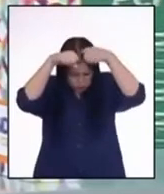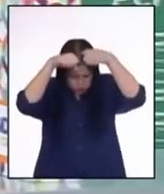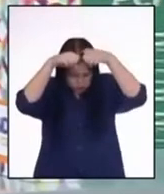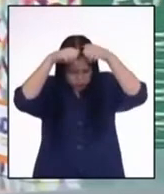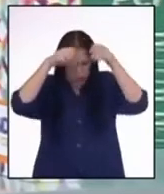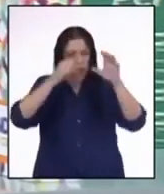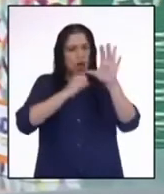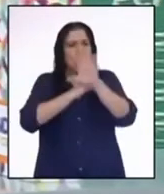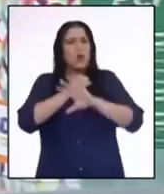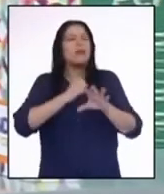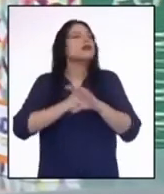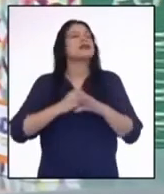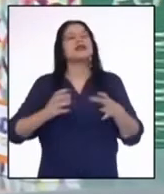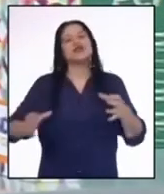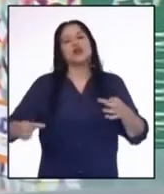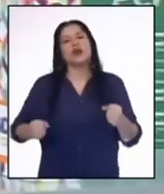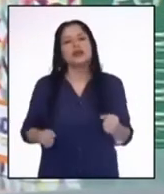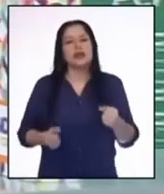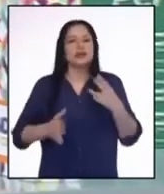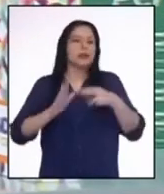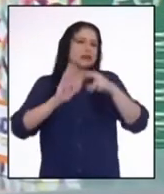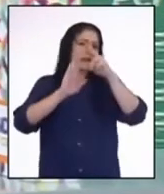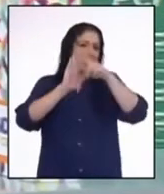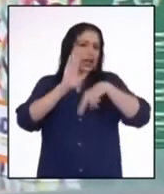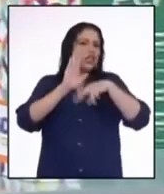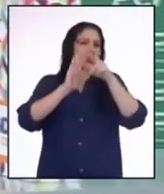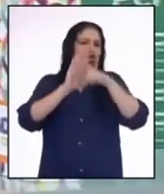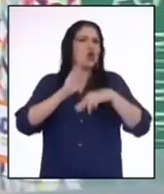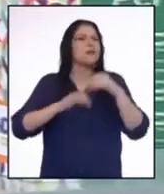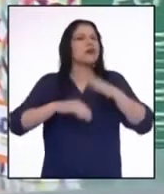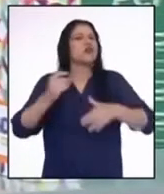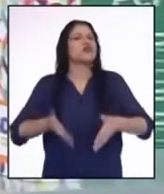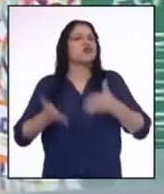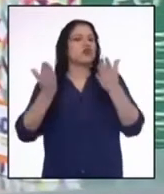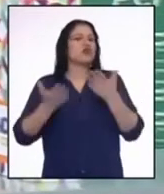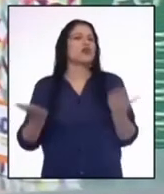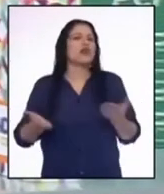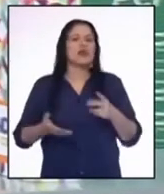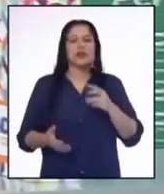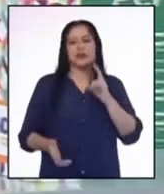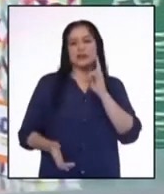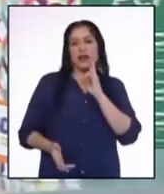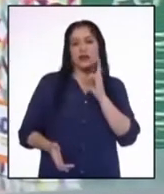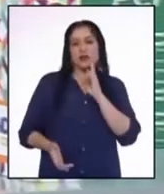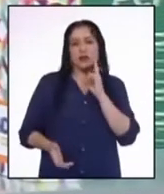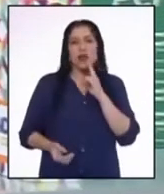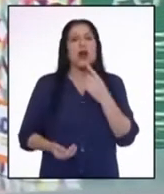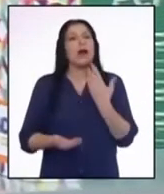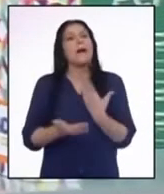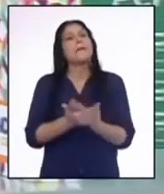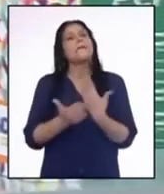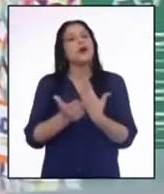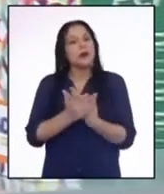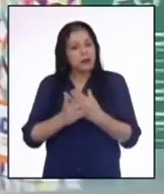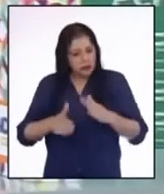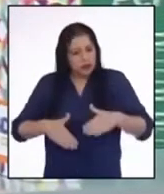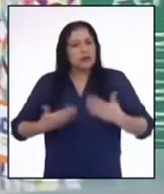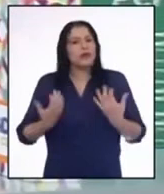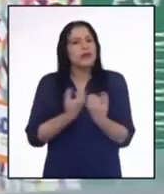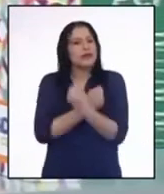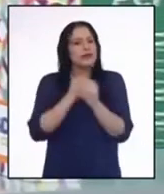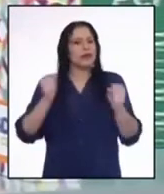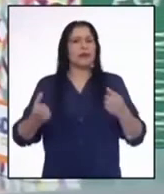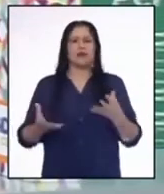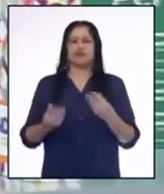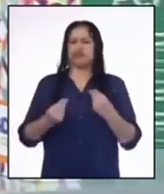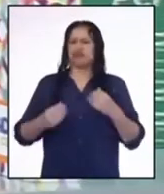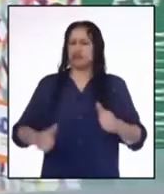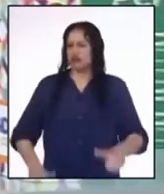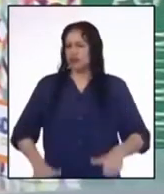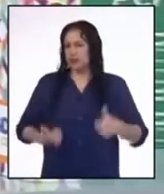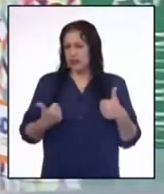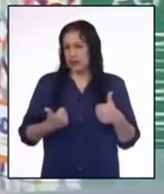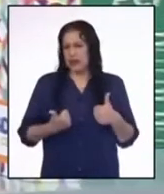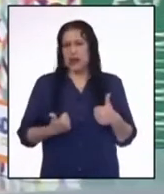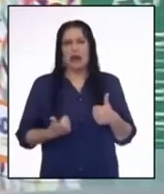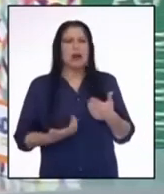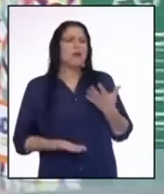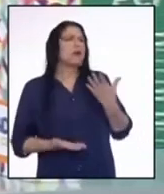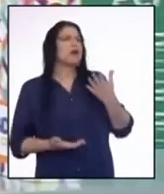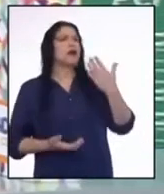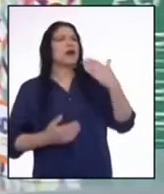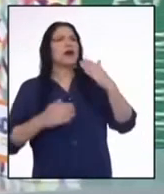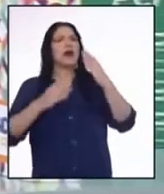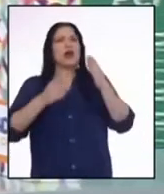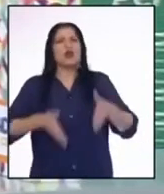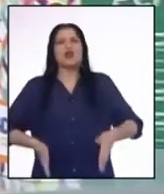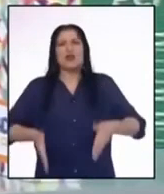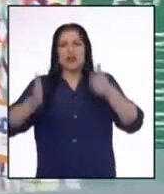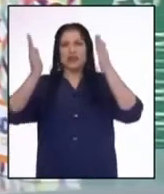sujetarse está basada en códigos y estándares de construcción de los Estados Unidos, quedando demostrado que se puede salvar muchas vidas, porque muy pocos